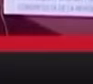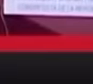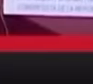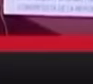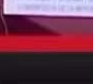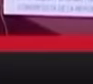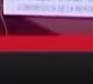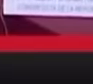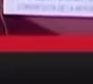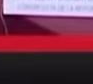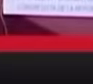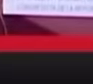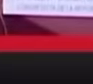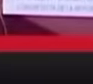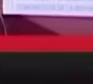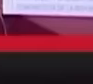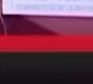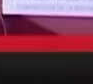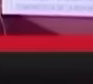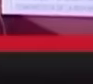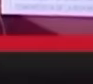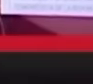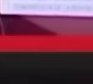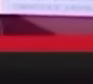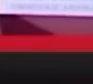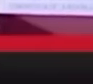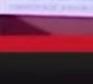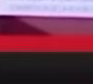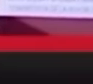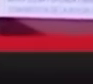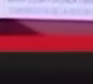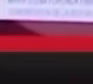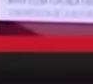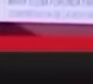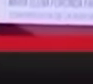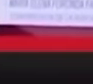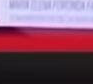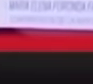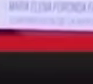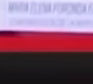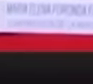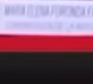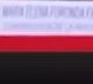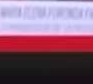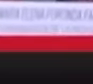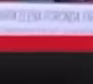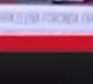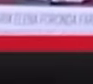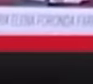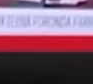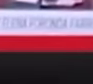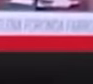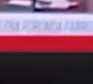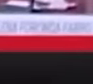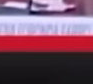el acta de reunión de mayo de 2011, ¿cierto? La misma que se hace, según la exposición de un funcionario, se hace contraviniendo el